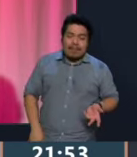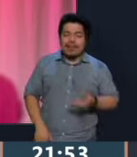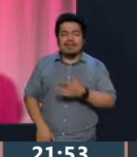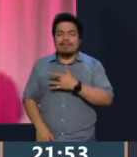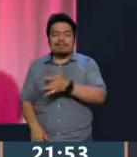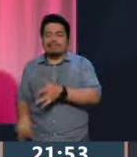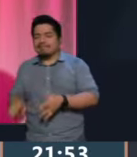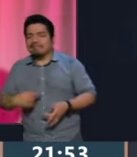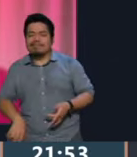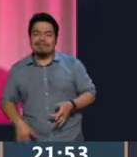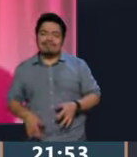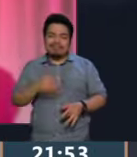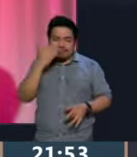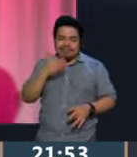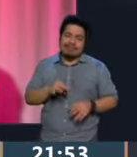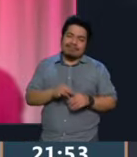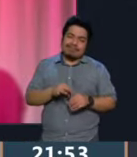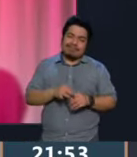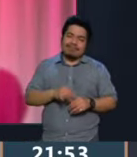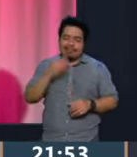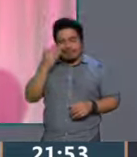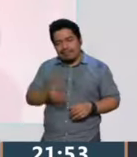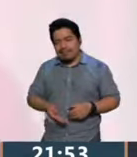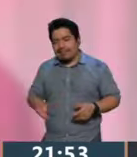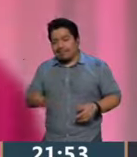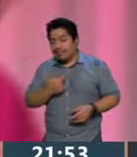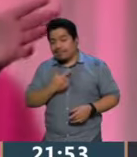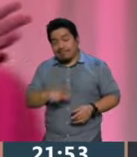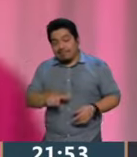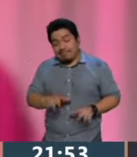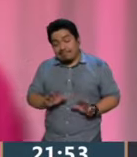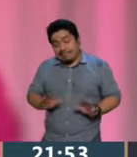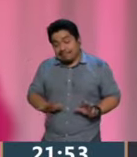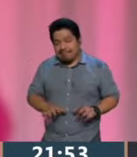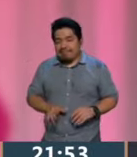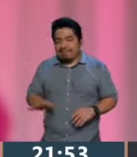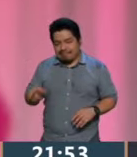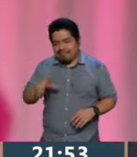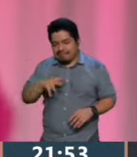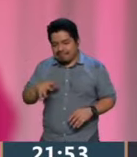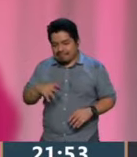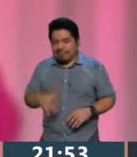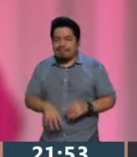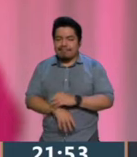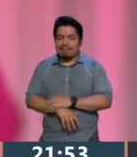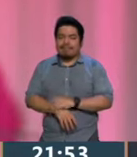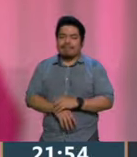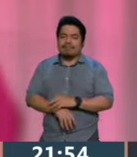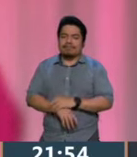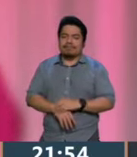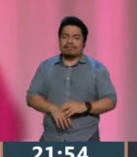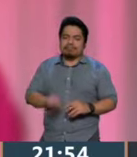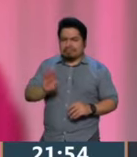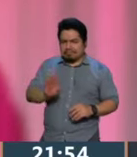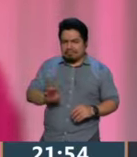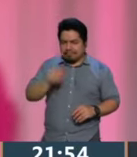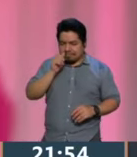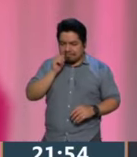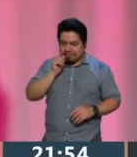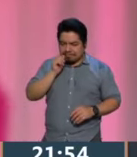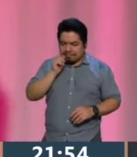preferencias electorales, eso es muy obvio, ha sucedido. No les gusta hablar de esto, pero ha sucedido. Y me parece que también